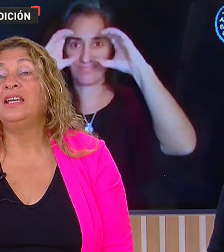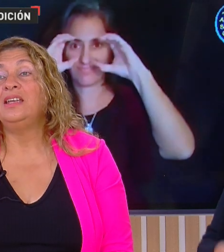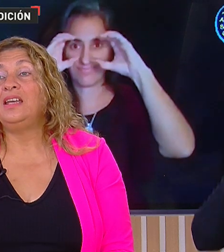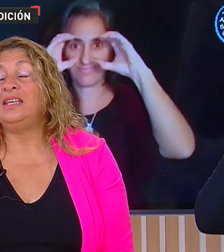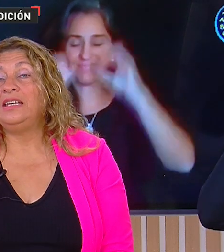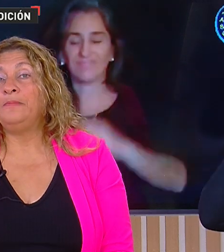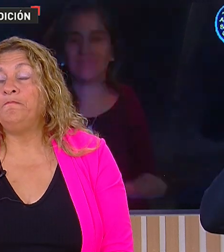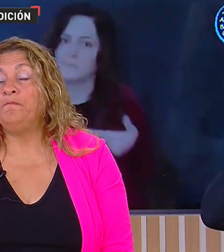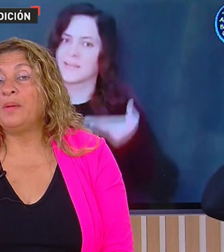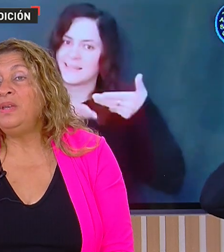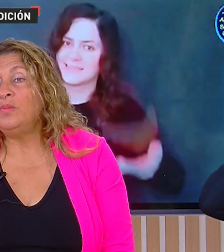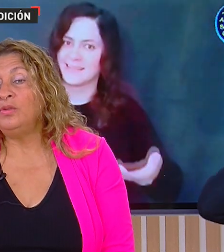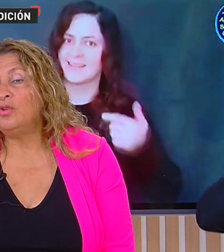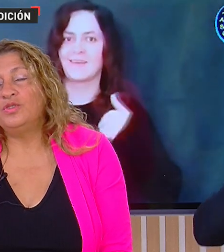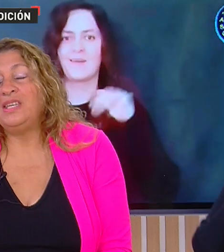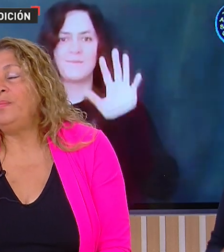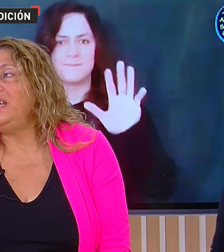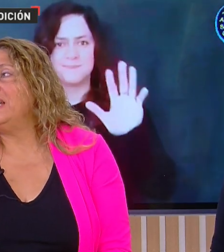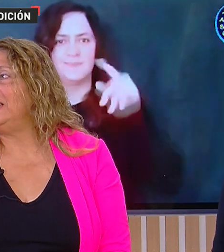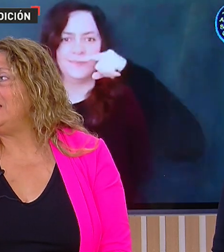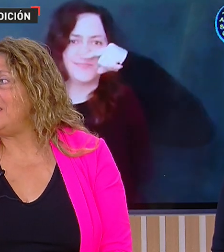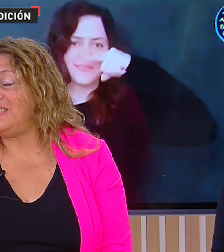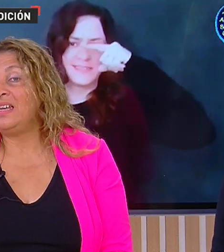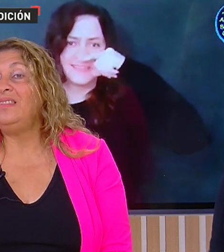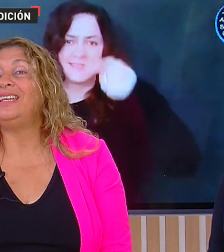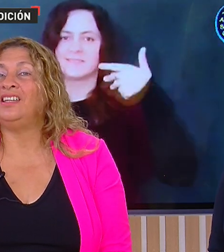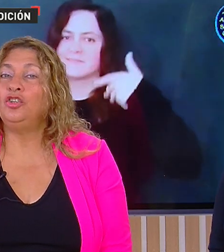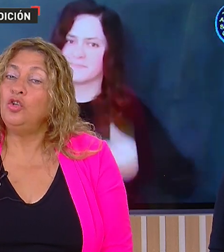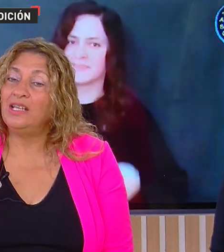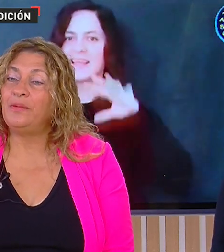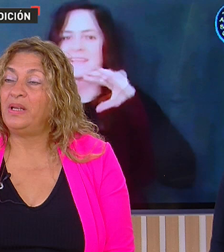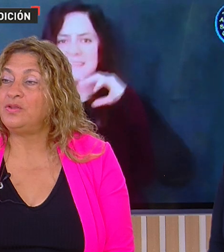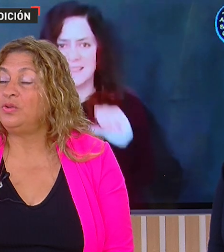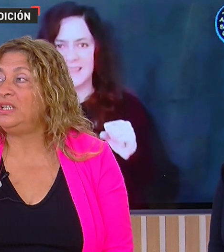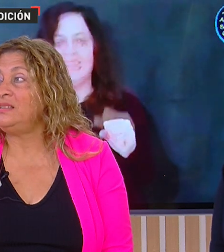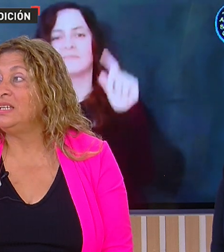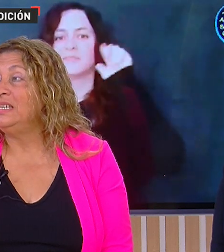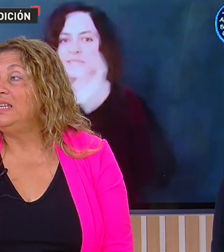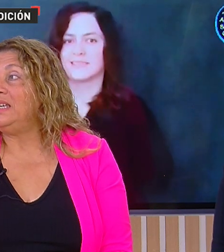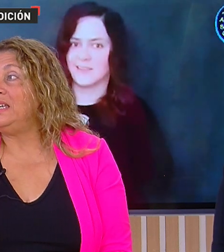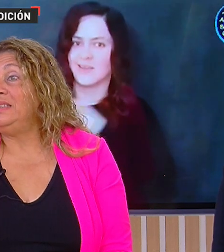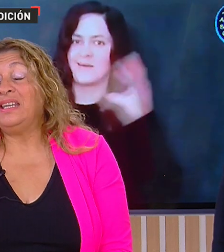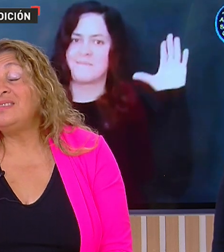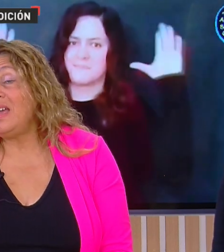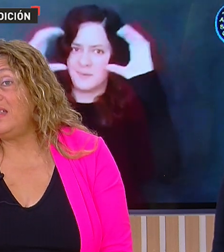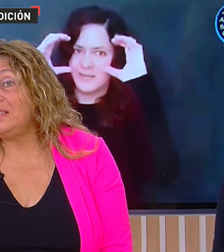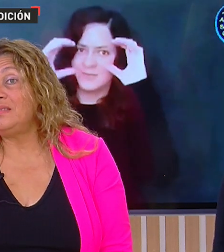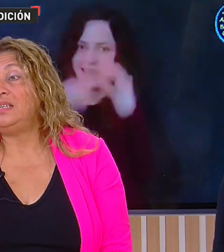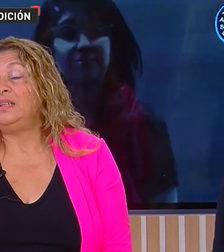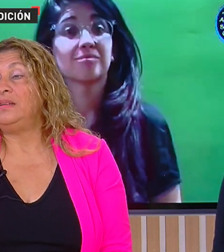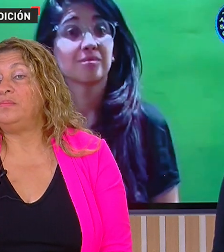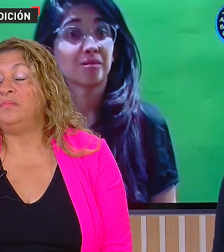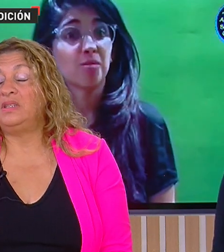Sordociegas, vimos, como siempre, la necesidad de que todas las personas